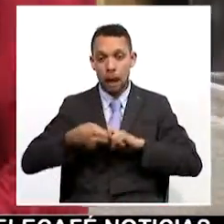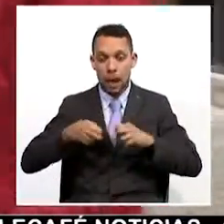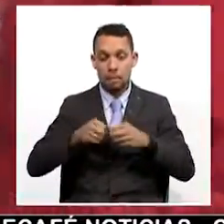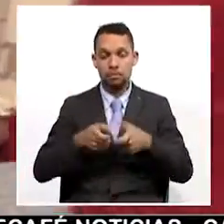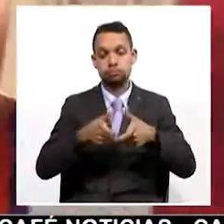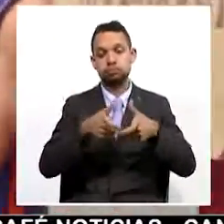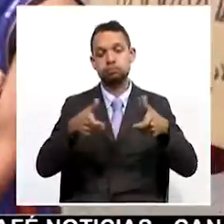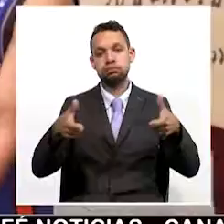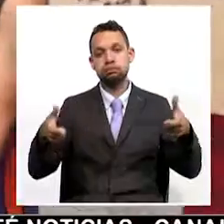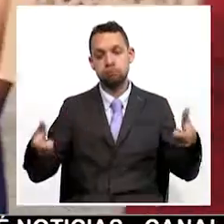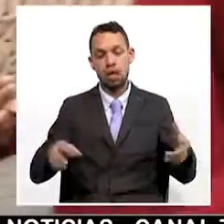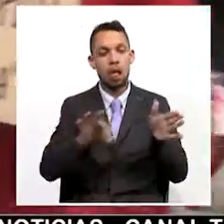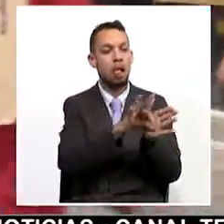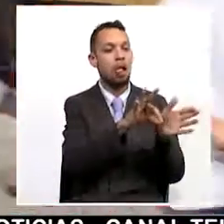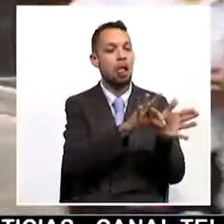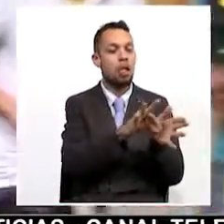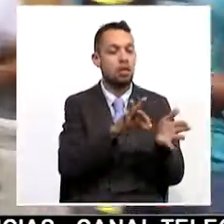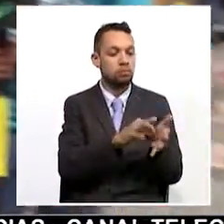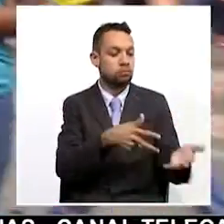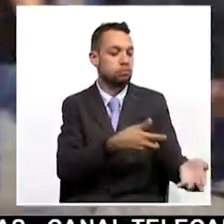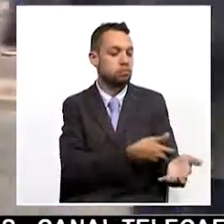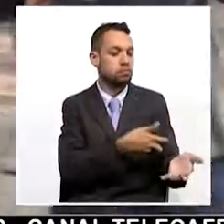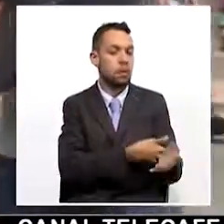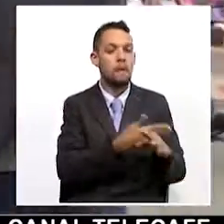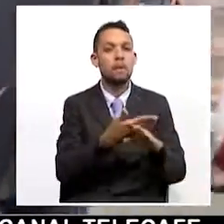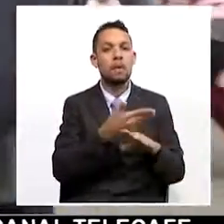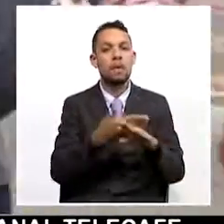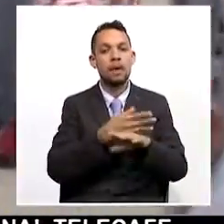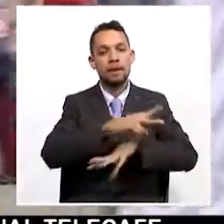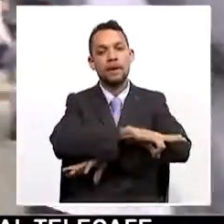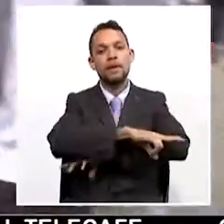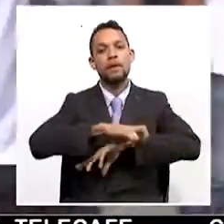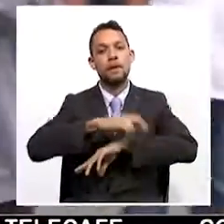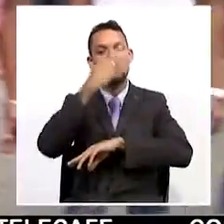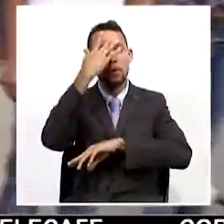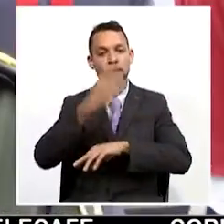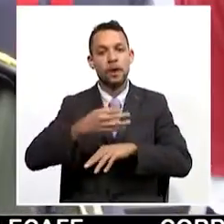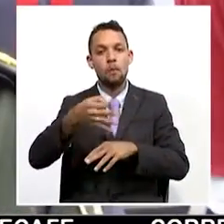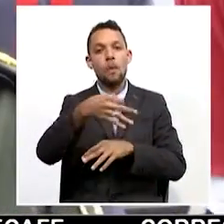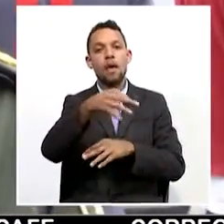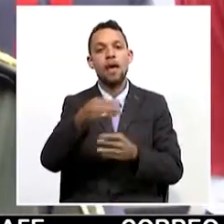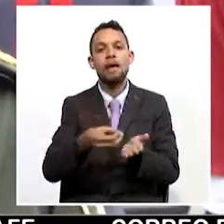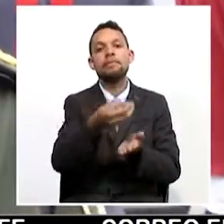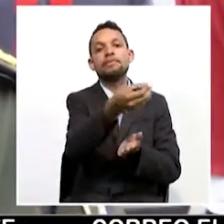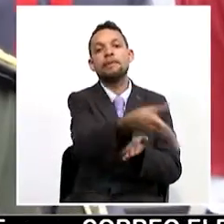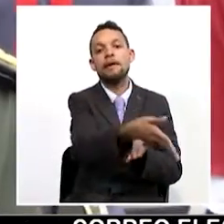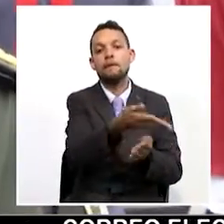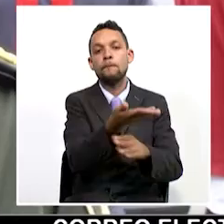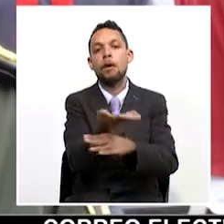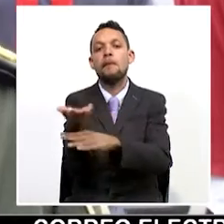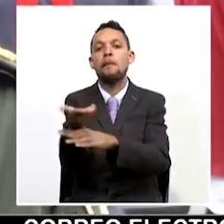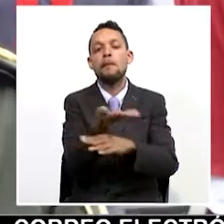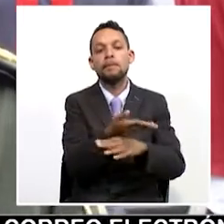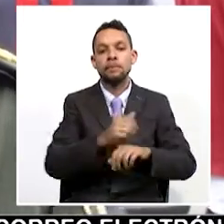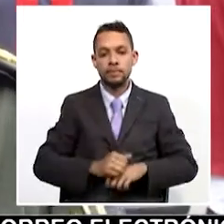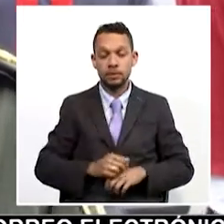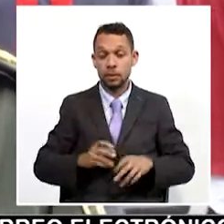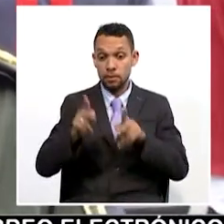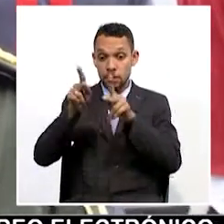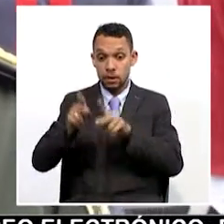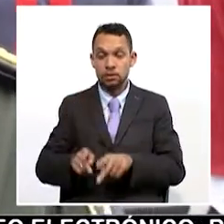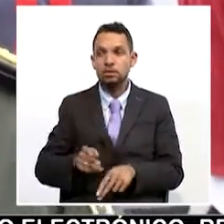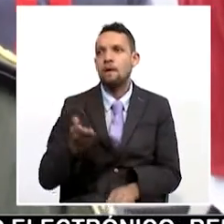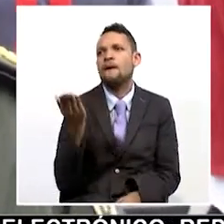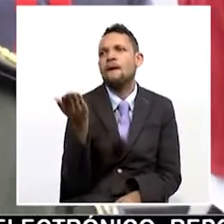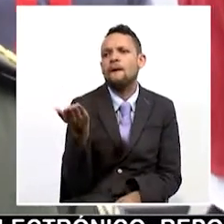fomenta el consumo de drogas en los habitantes de calle y la delincuencia en general. Ahí estamos viendo que estos habitantes de calle con